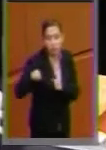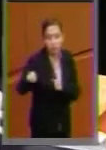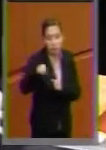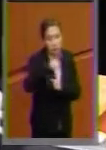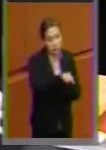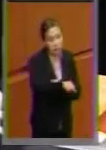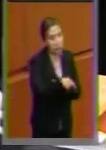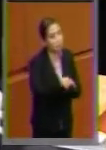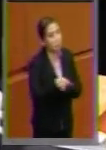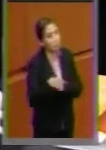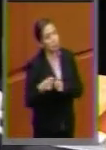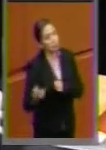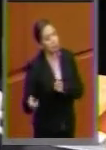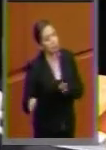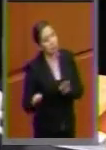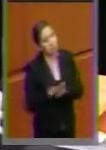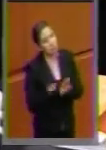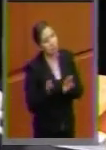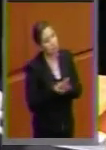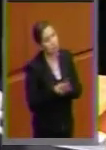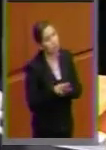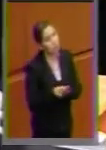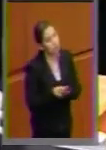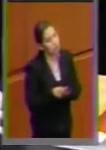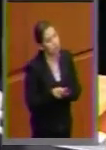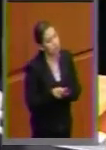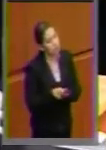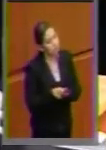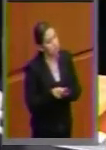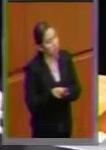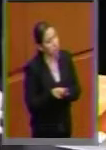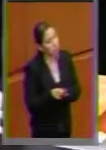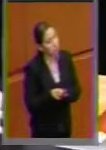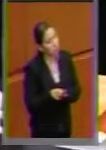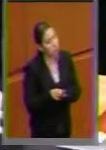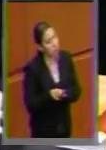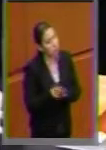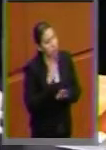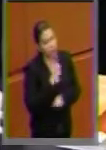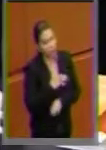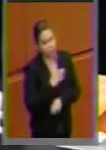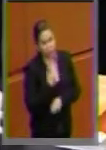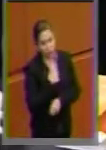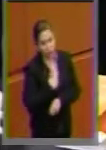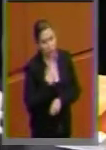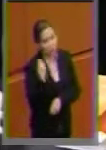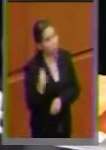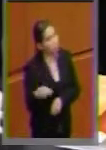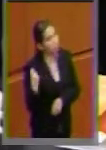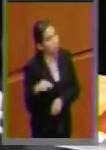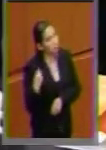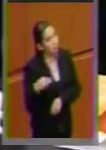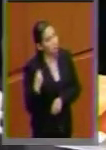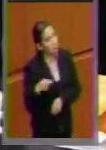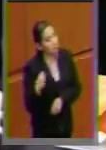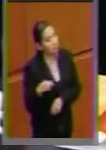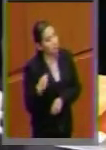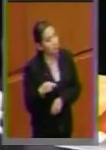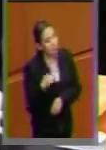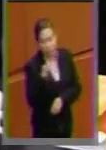cuestiones que contra él contra este cáncer tan lamentable que se llama la